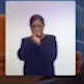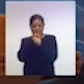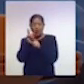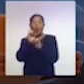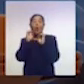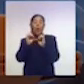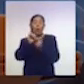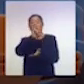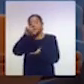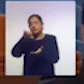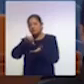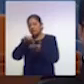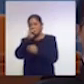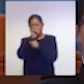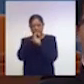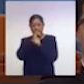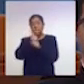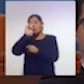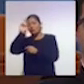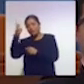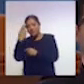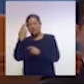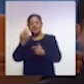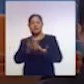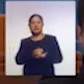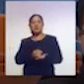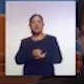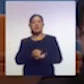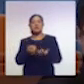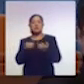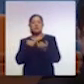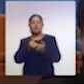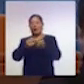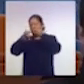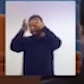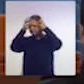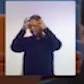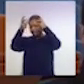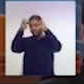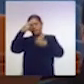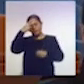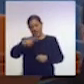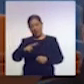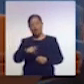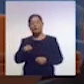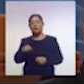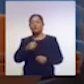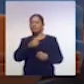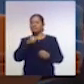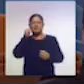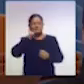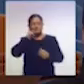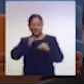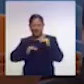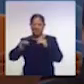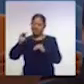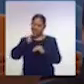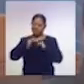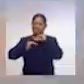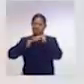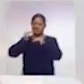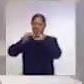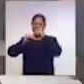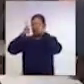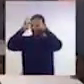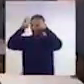centros de investigación, con universidades y con talento mexicano cada vez más competitivo en el